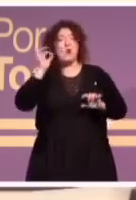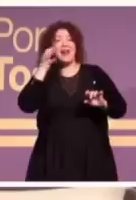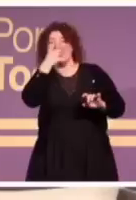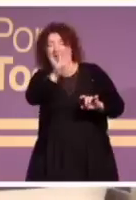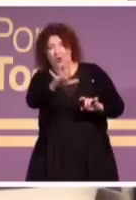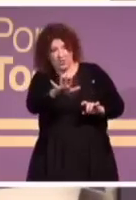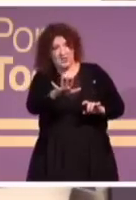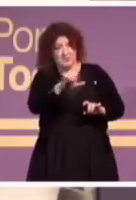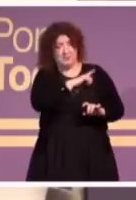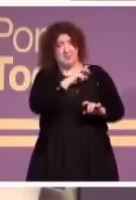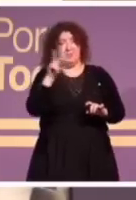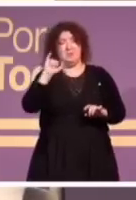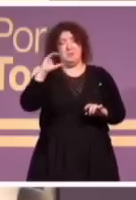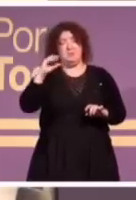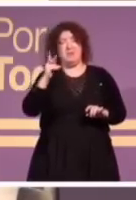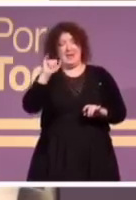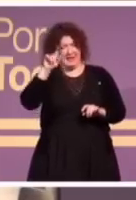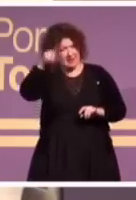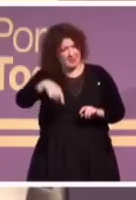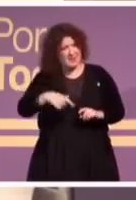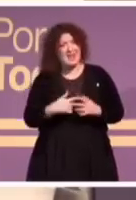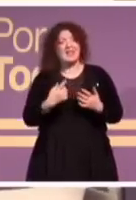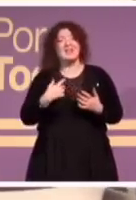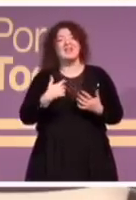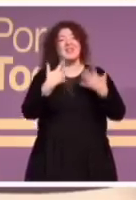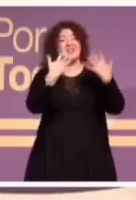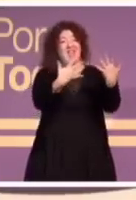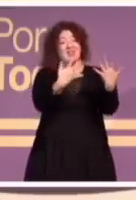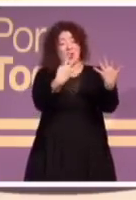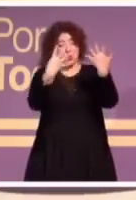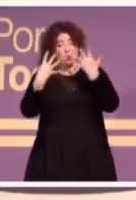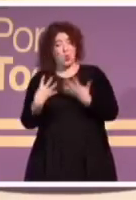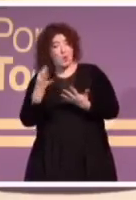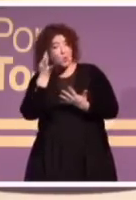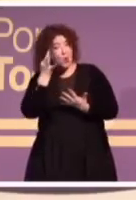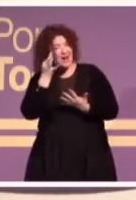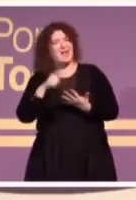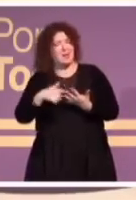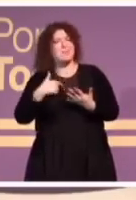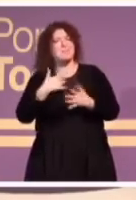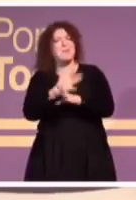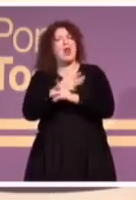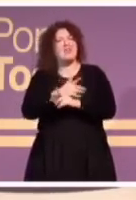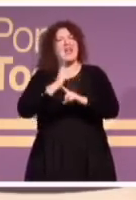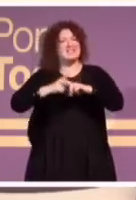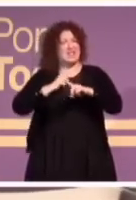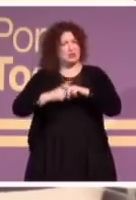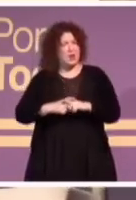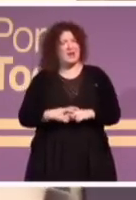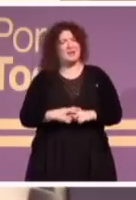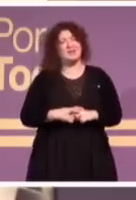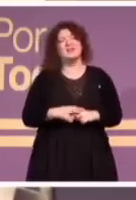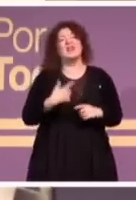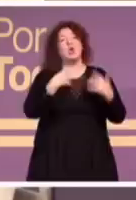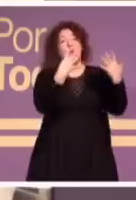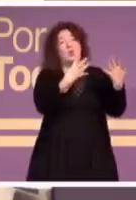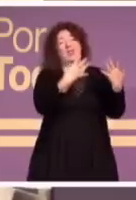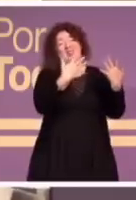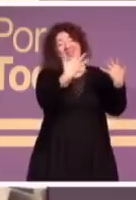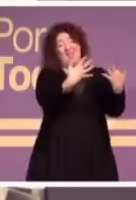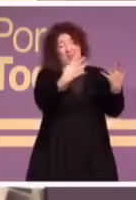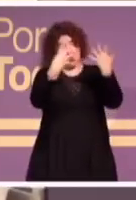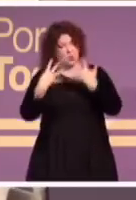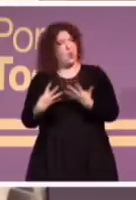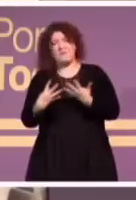también explica Vicky. Hay 9 de cada 10 mujeres que sufren violencias sexuales, 9 de cada 10 compañeras que no